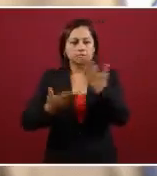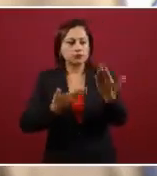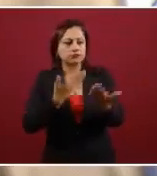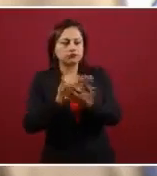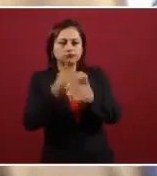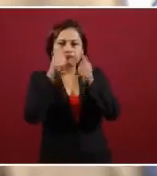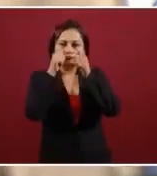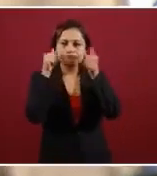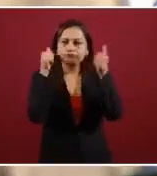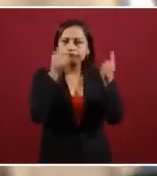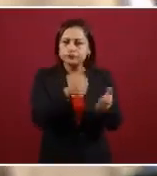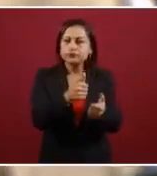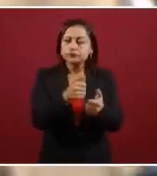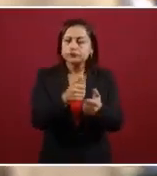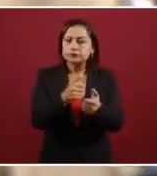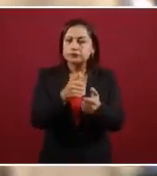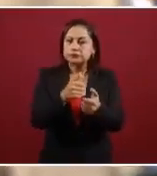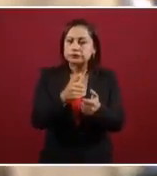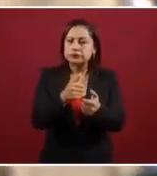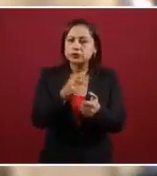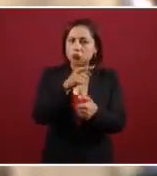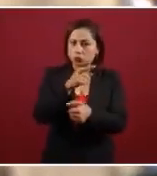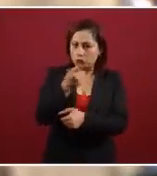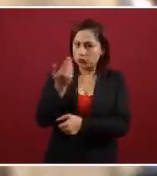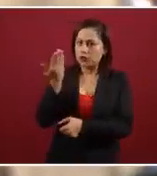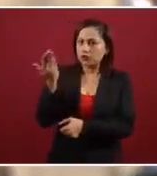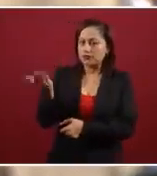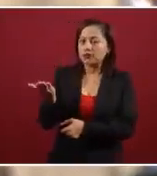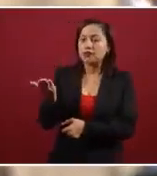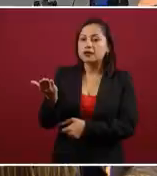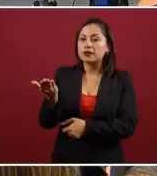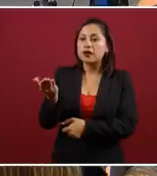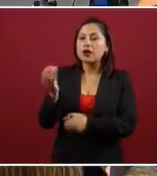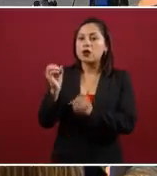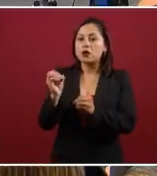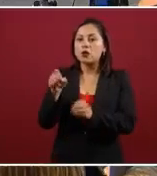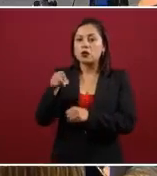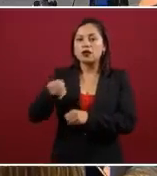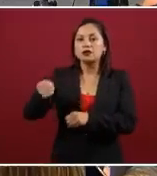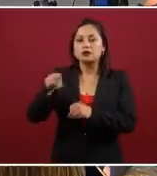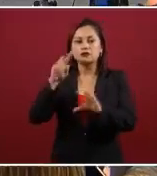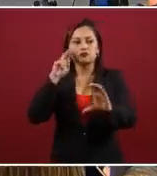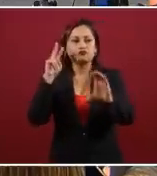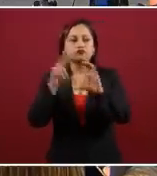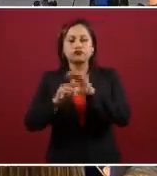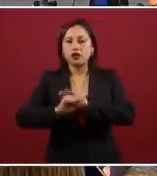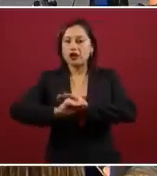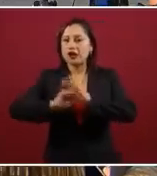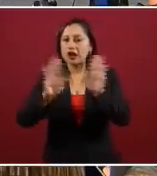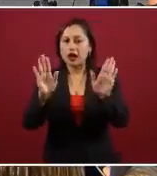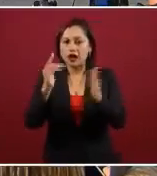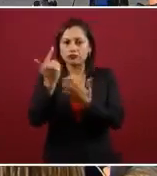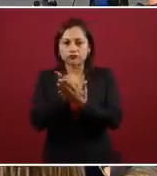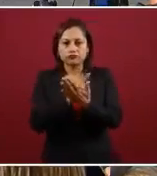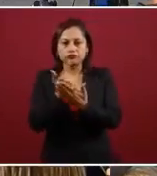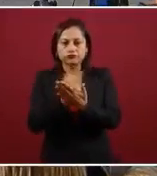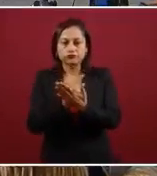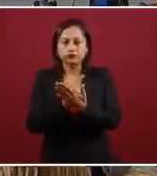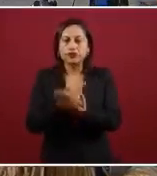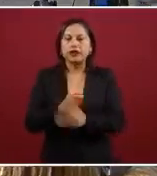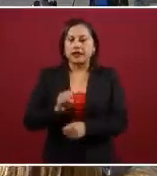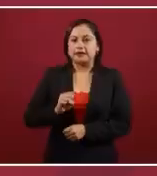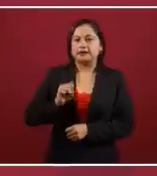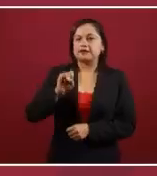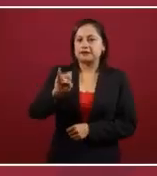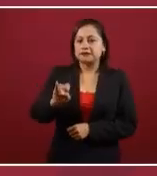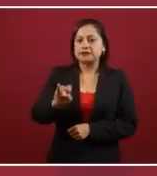sociedad y no se oculten datos y cifras por cualquier situación? Gracias. Sí, cada vez tiene que haber más transparencia y